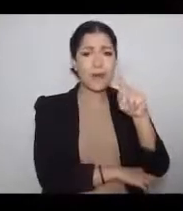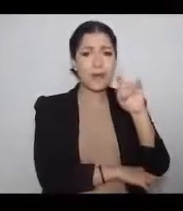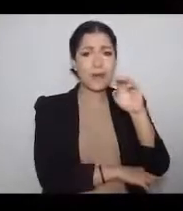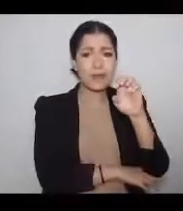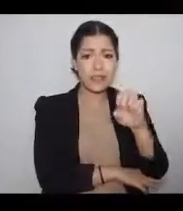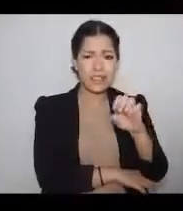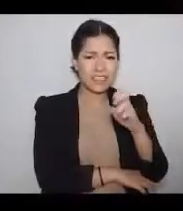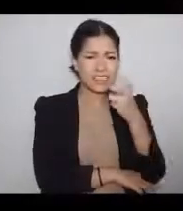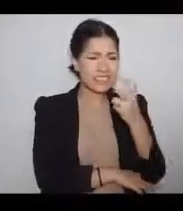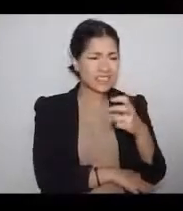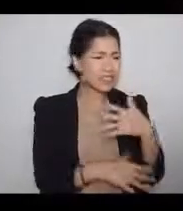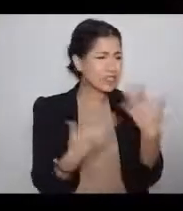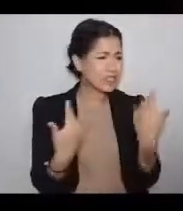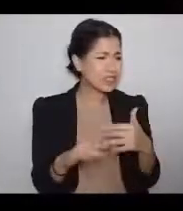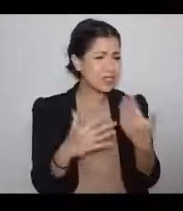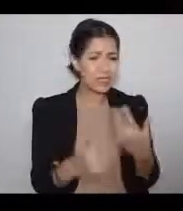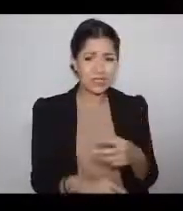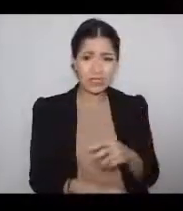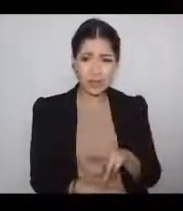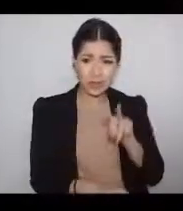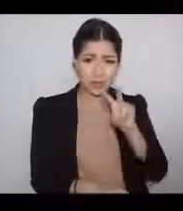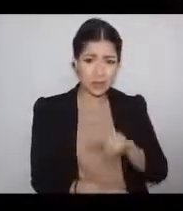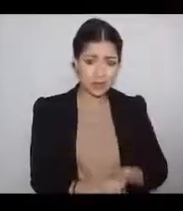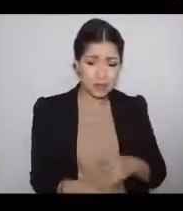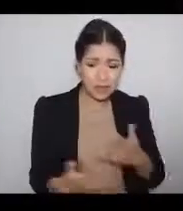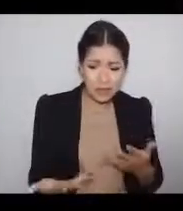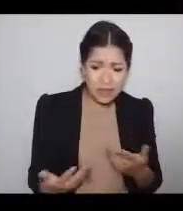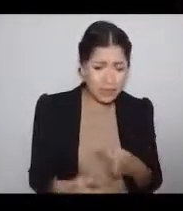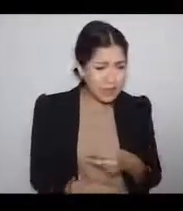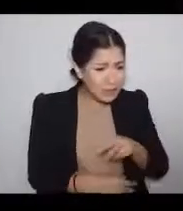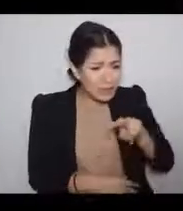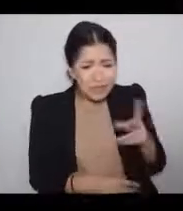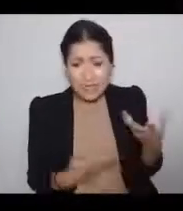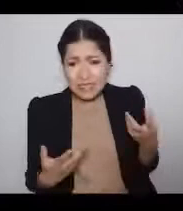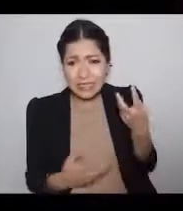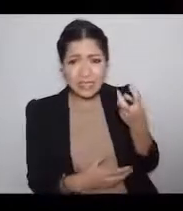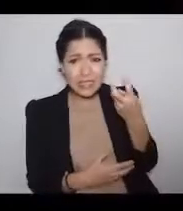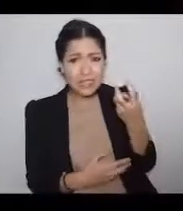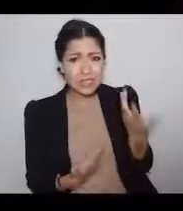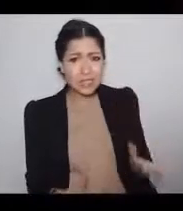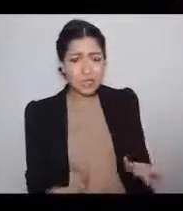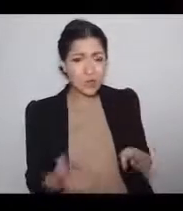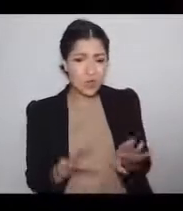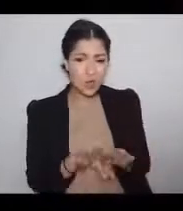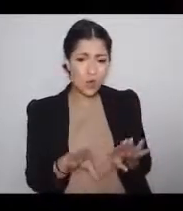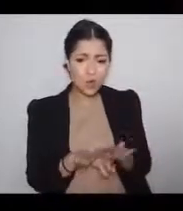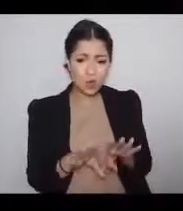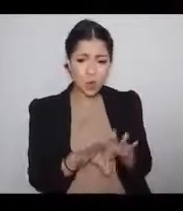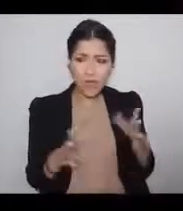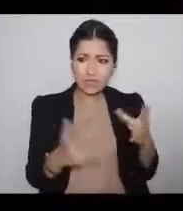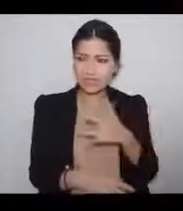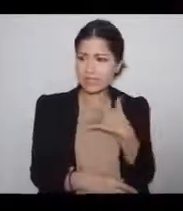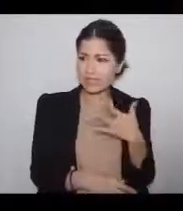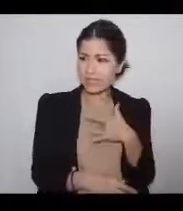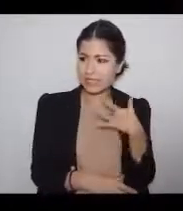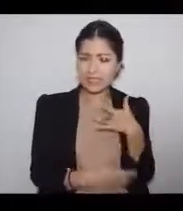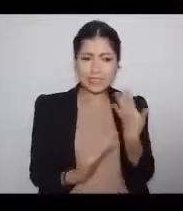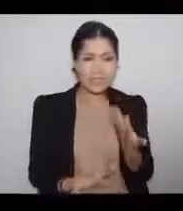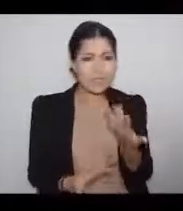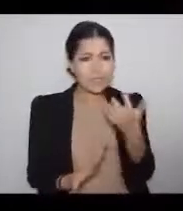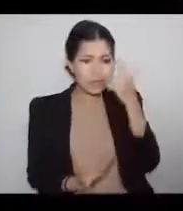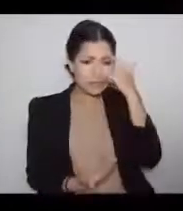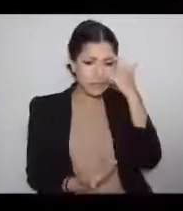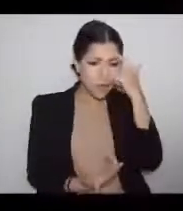Es un capricho volando. Es el gran vencedor de la curiosidad humana.